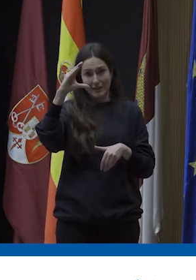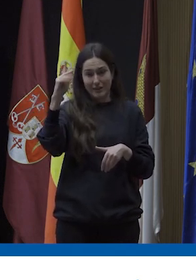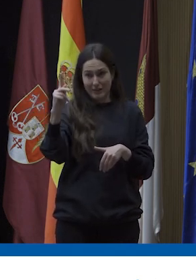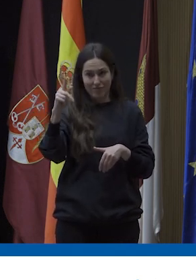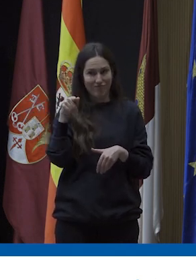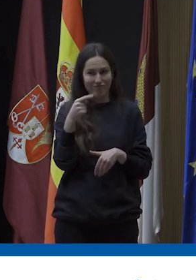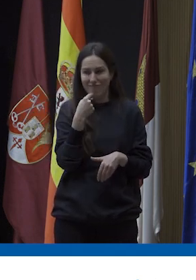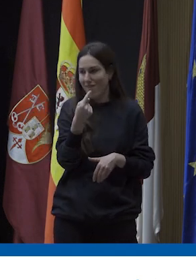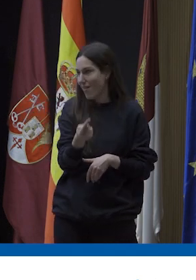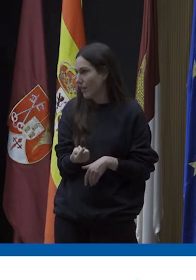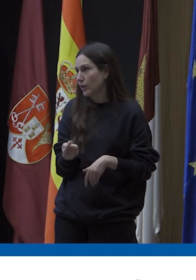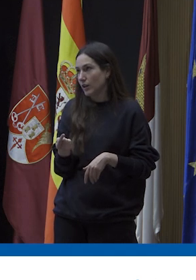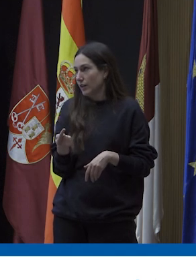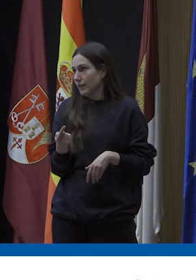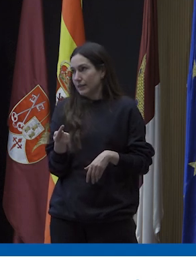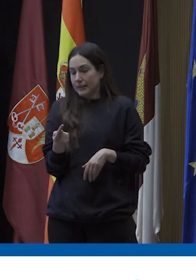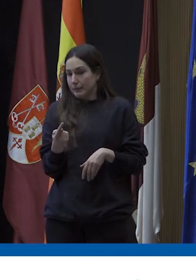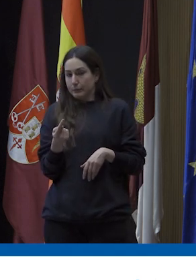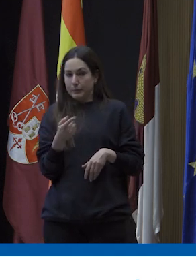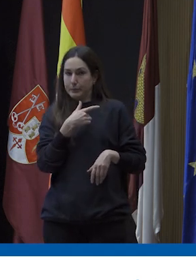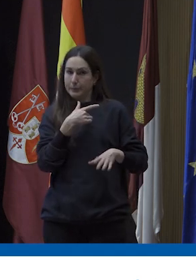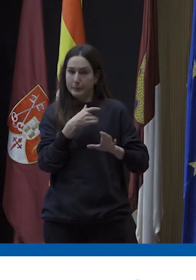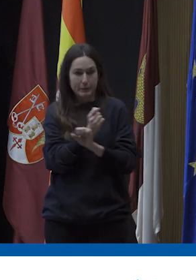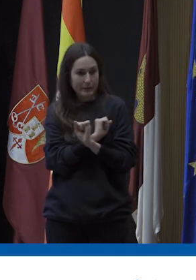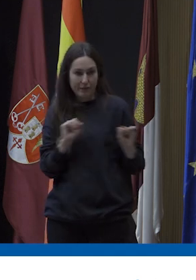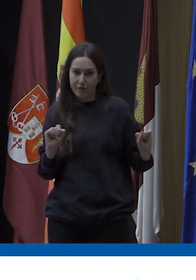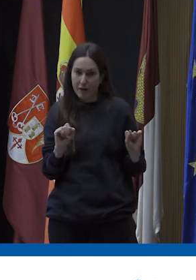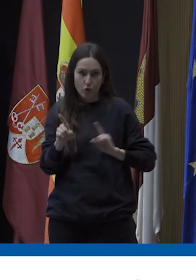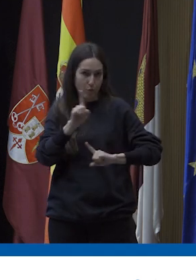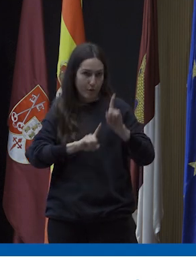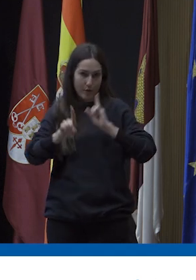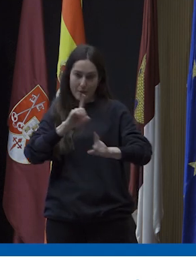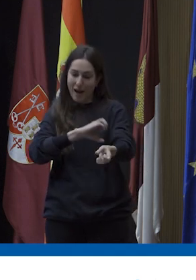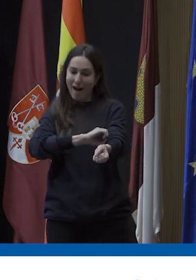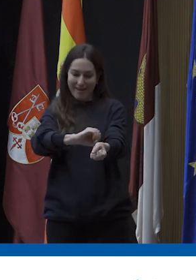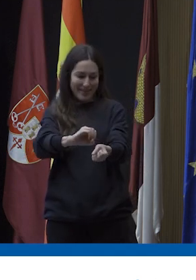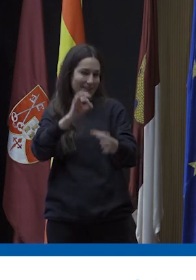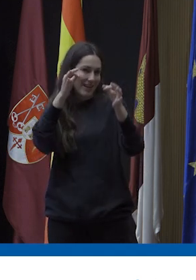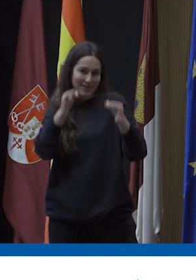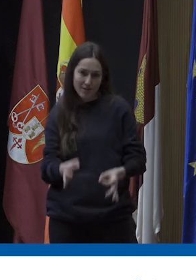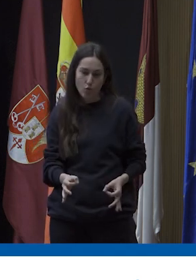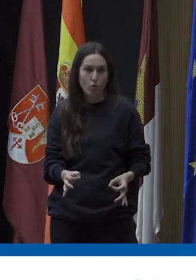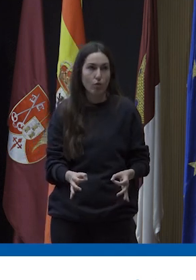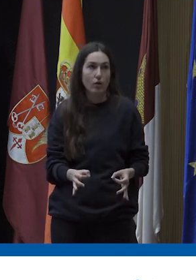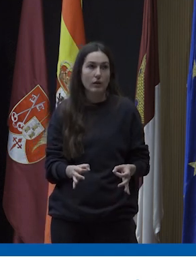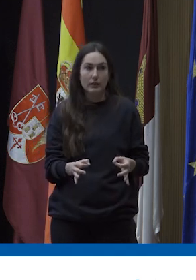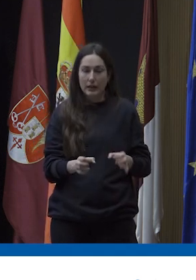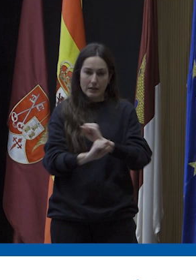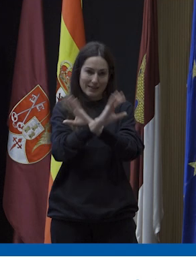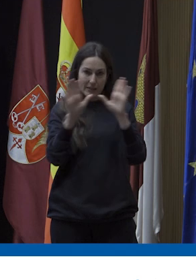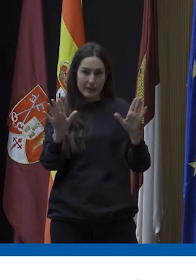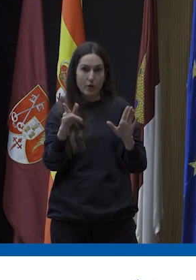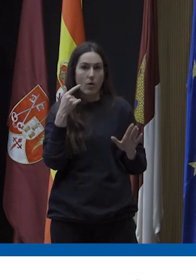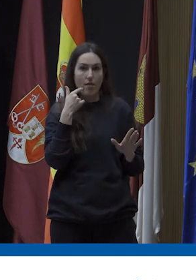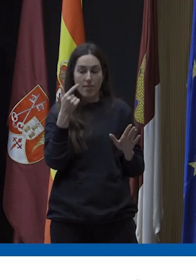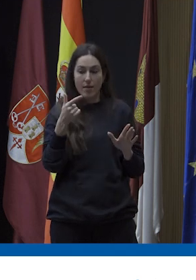el problema de los síndromes coronarios agudos era un problema con las arterias coronarias. Él sigue haciendo descripciones de